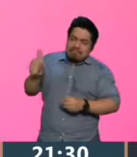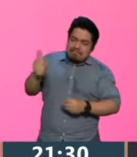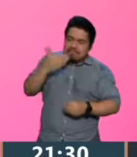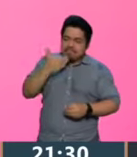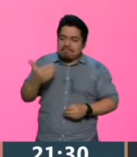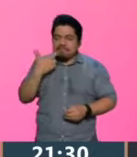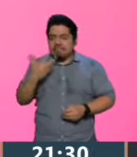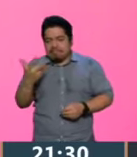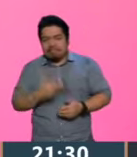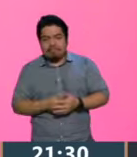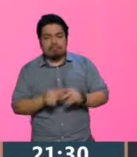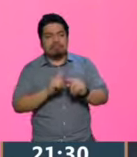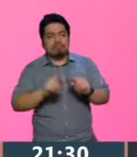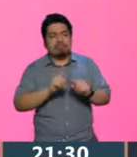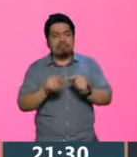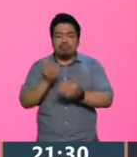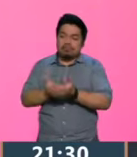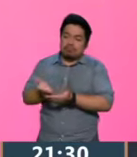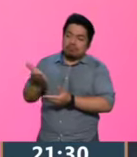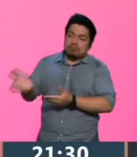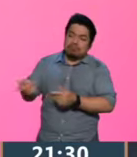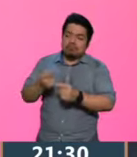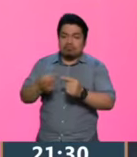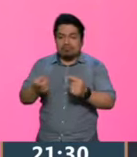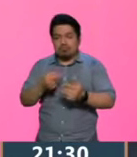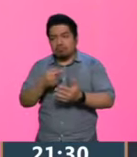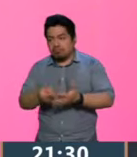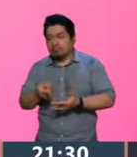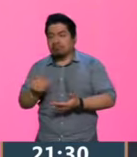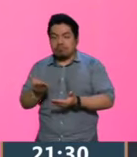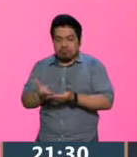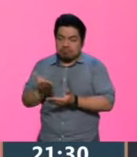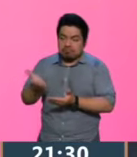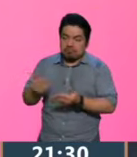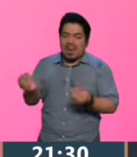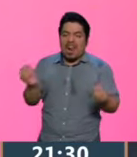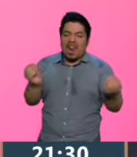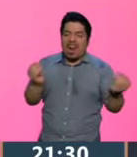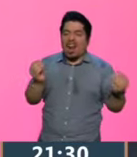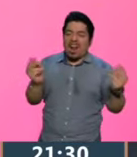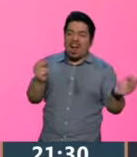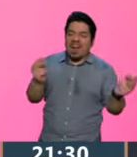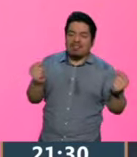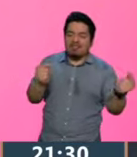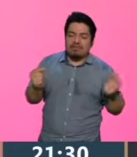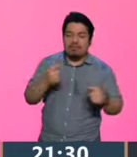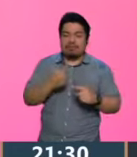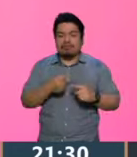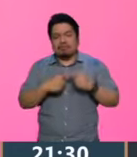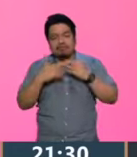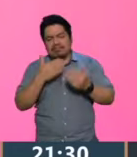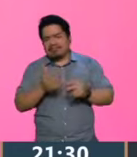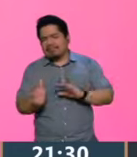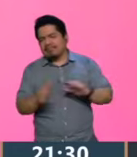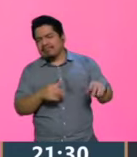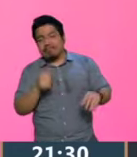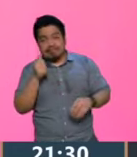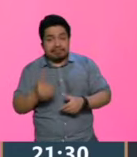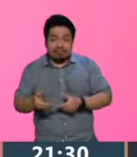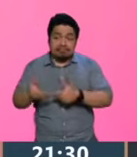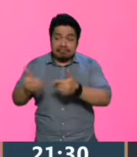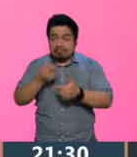la propuesta con mejores candidatos, que sí da propuestas, que no se está peleando nada más por ver quién es más corrupto. Eso nos lo dicen en la